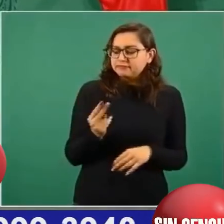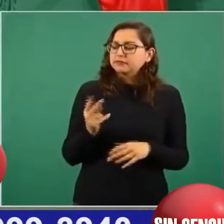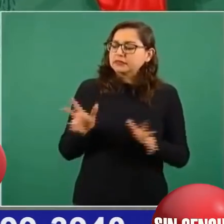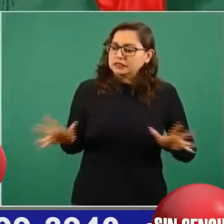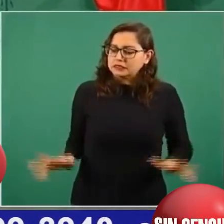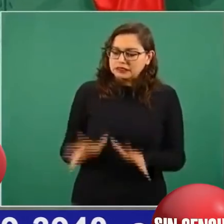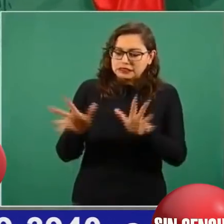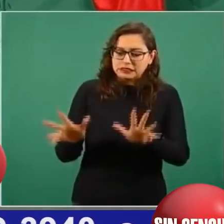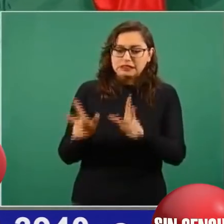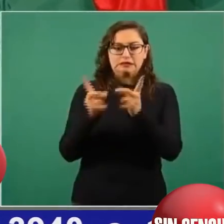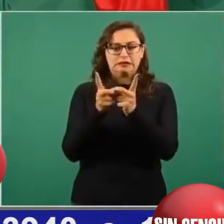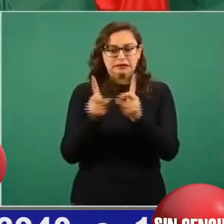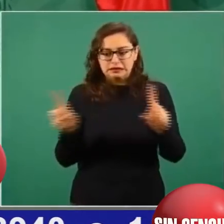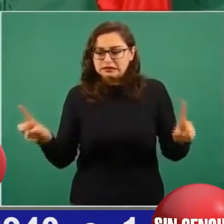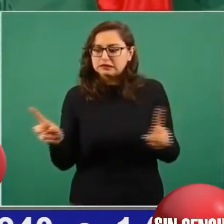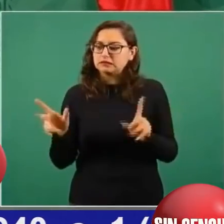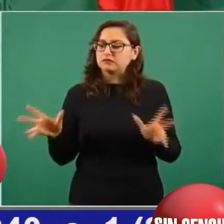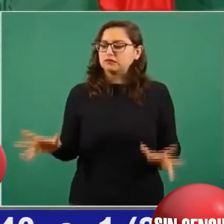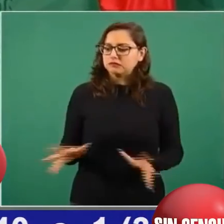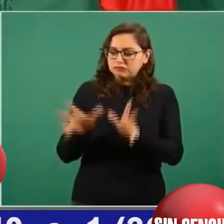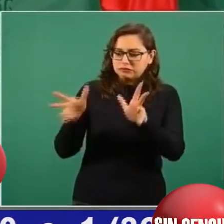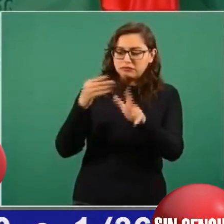¿Qué estamos haciendo?